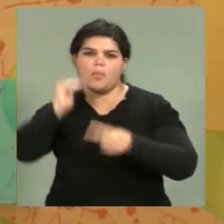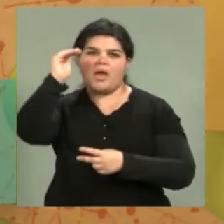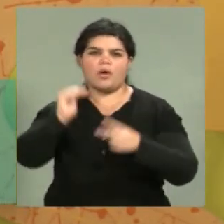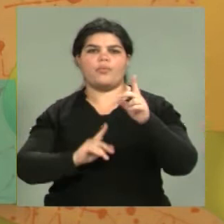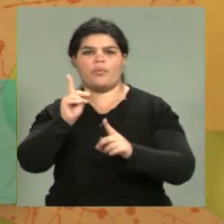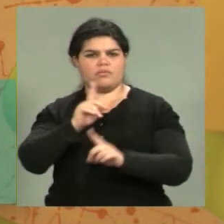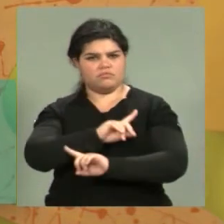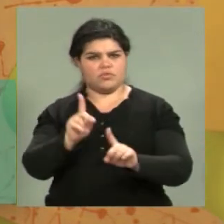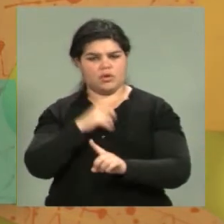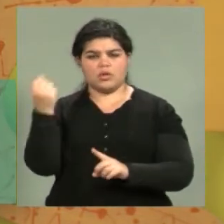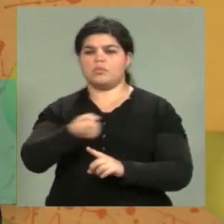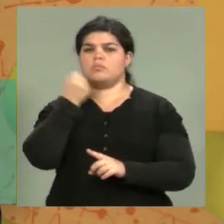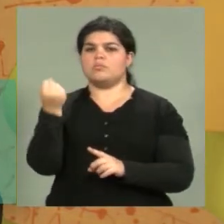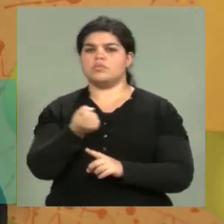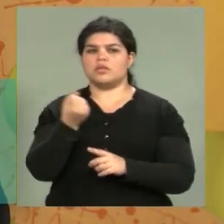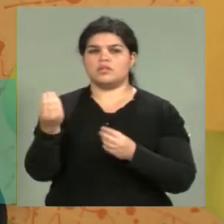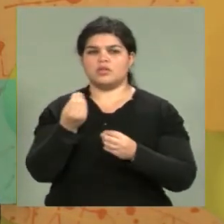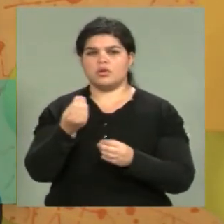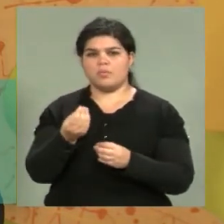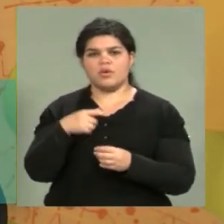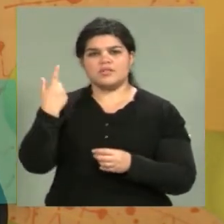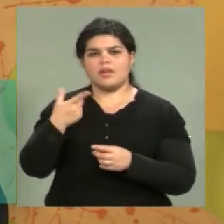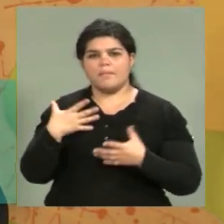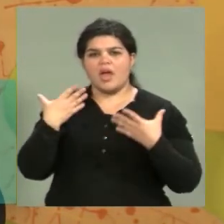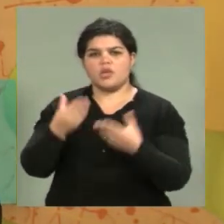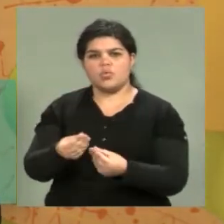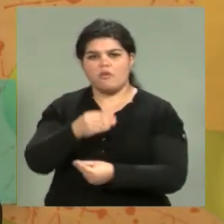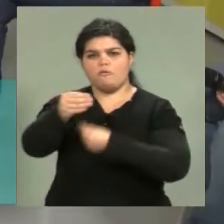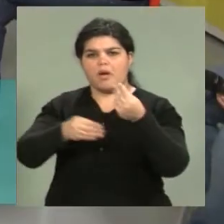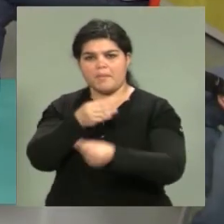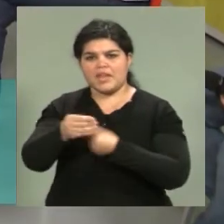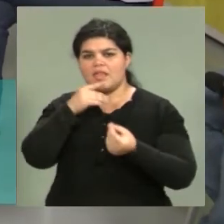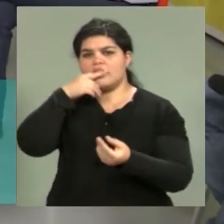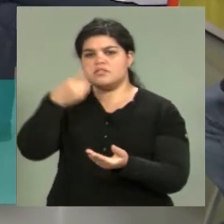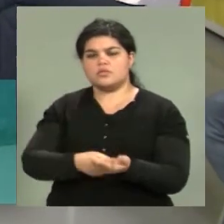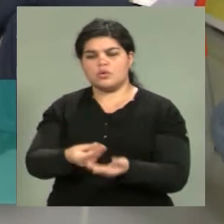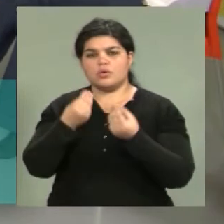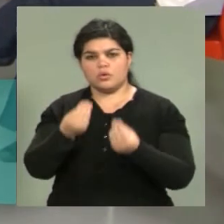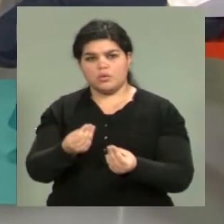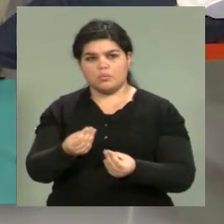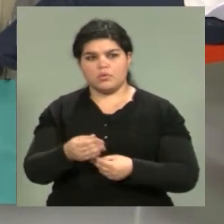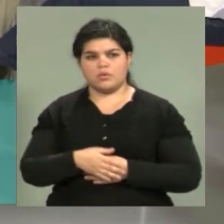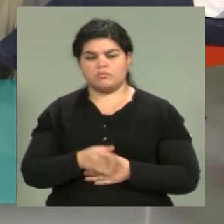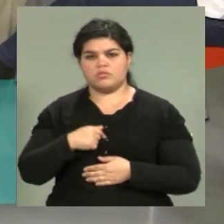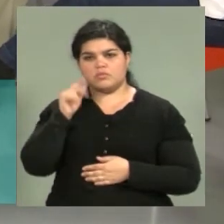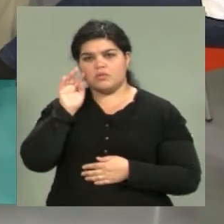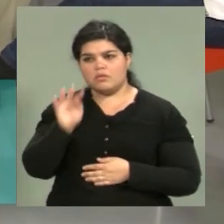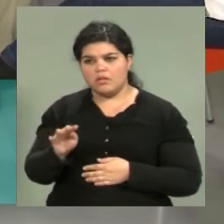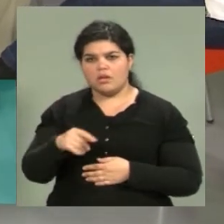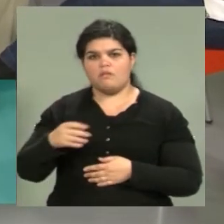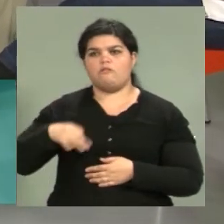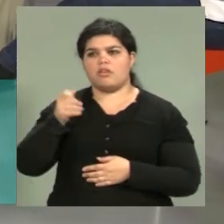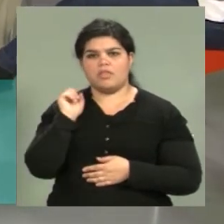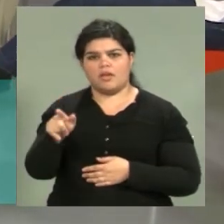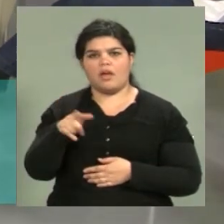unidad central de atención y el equipo de salud tiene que estar ahí para ayudar a esa familia a la toma de decisiones. Pobre Adriana, uno lo escucha, las vivencias que ha